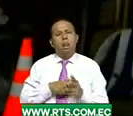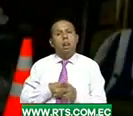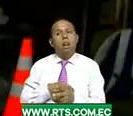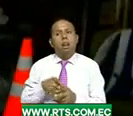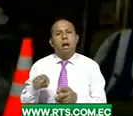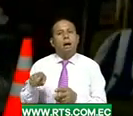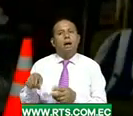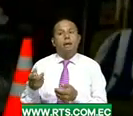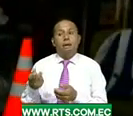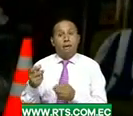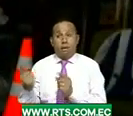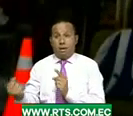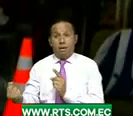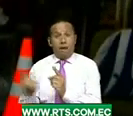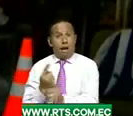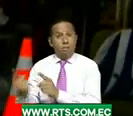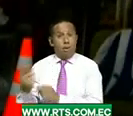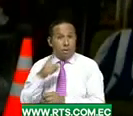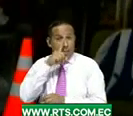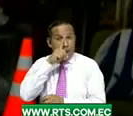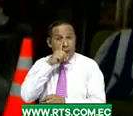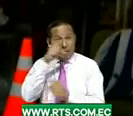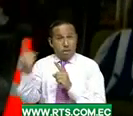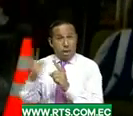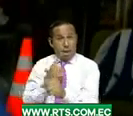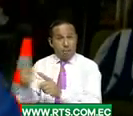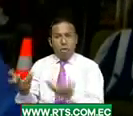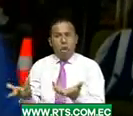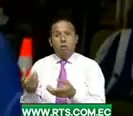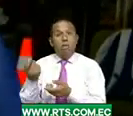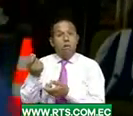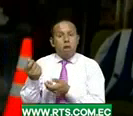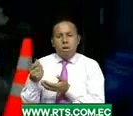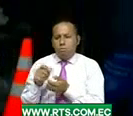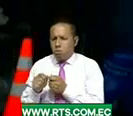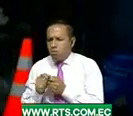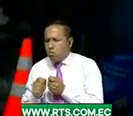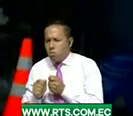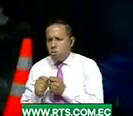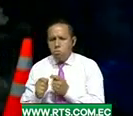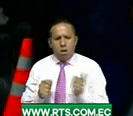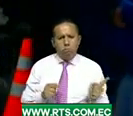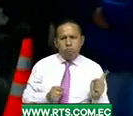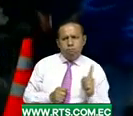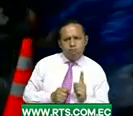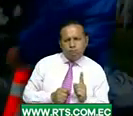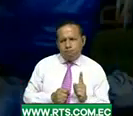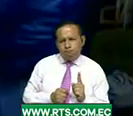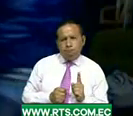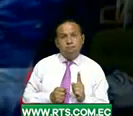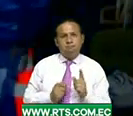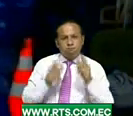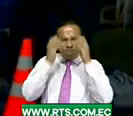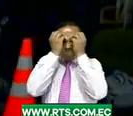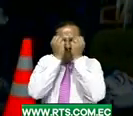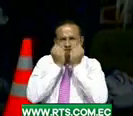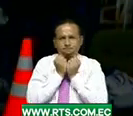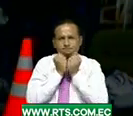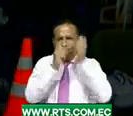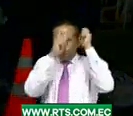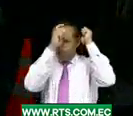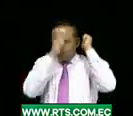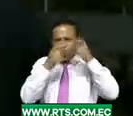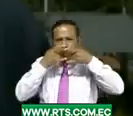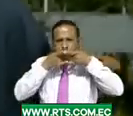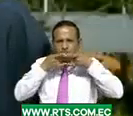cuando cuadraban la caja, es decir, se llevaron un monto considerable. Los delincuentes buscaron cubrir sus rostros con gorras y